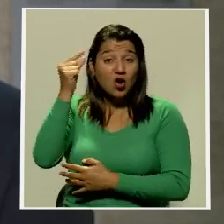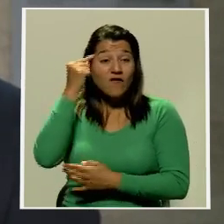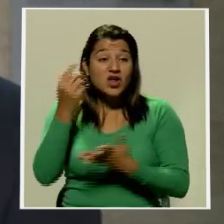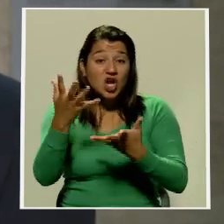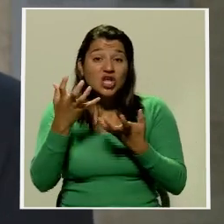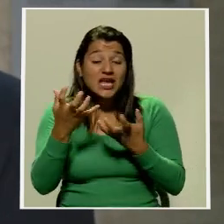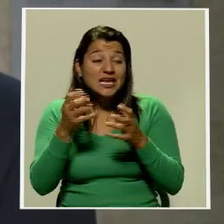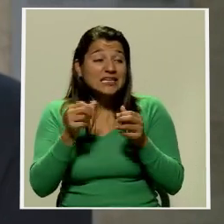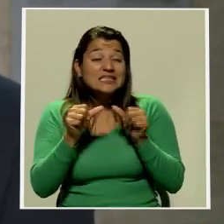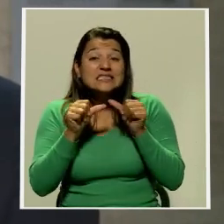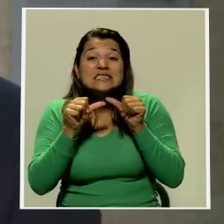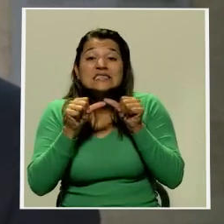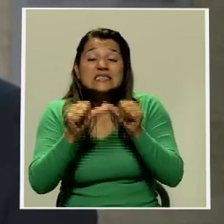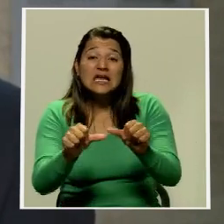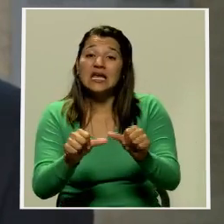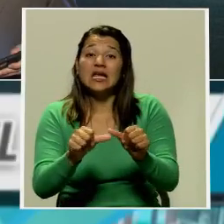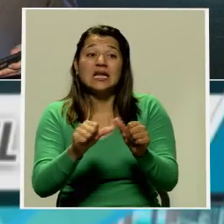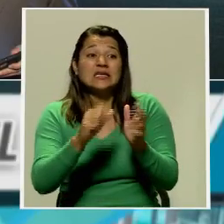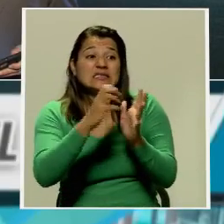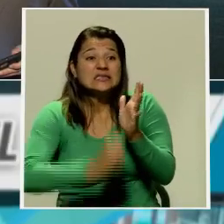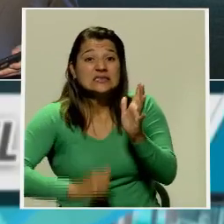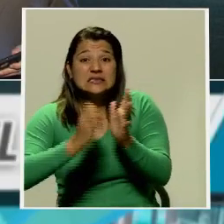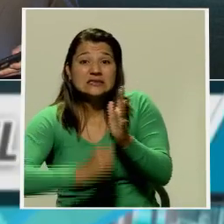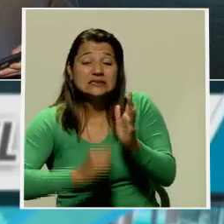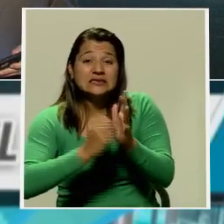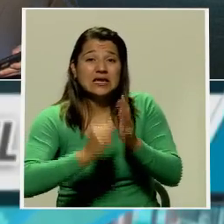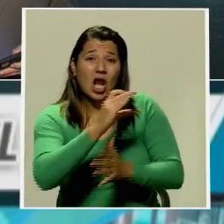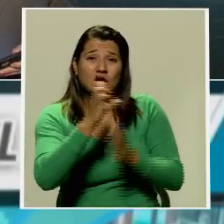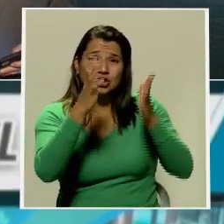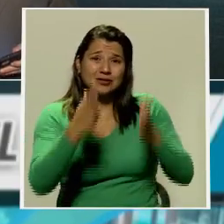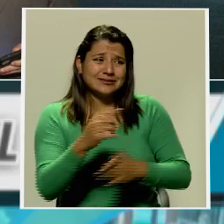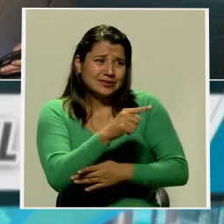no tiene muchos trabajos, muchos están en pobreza.